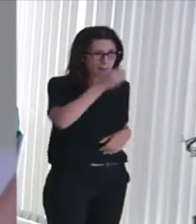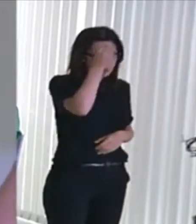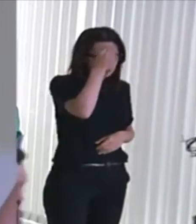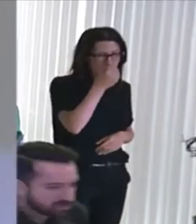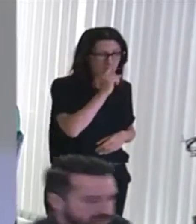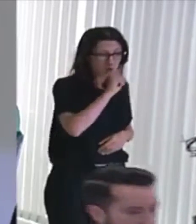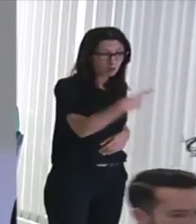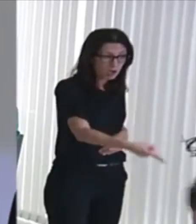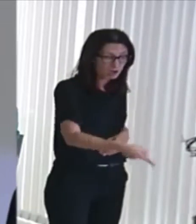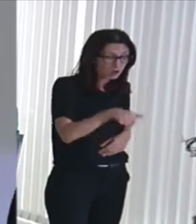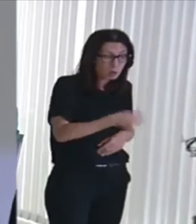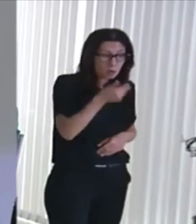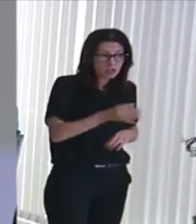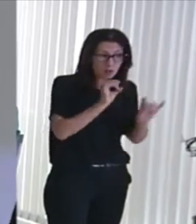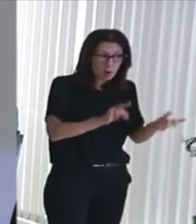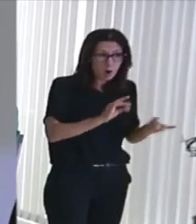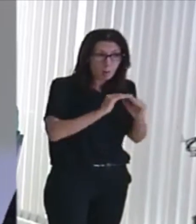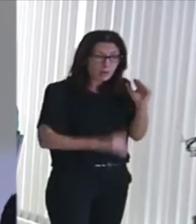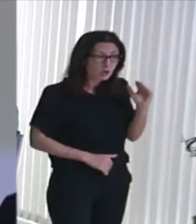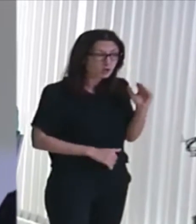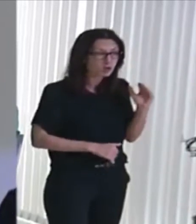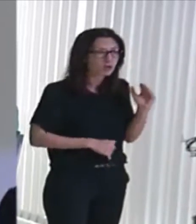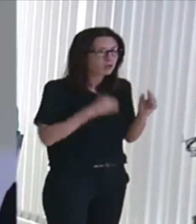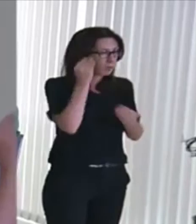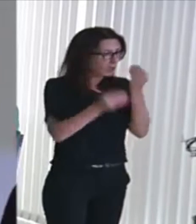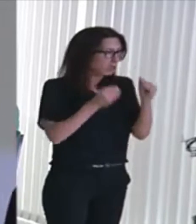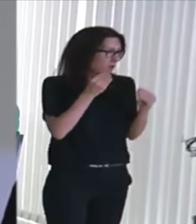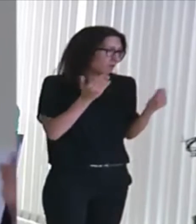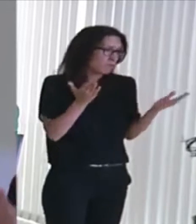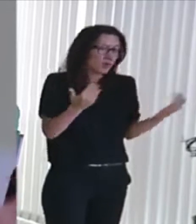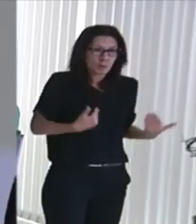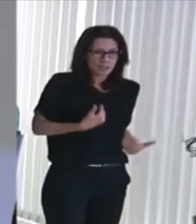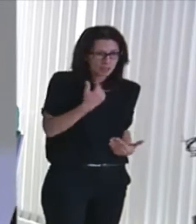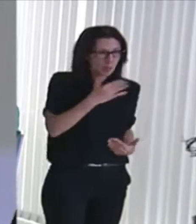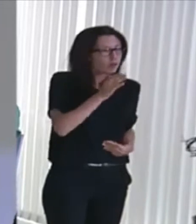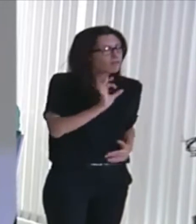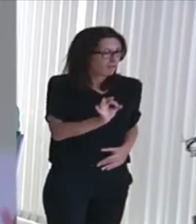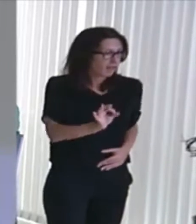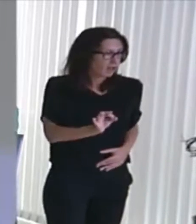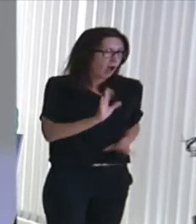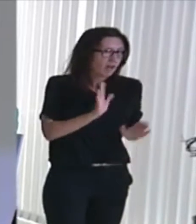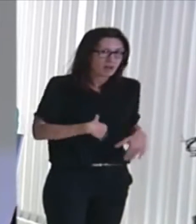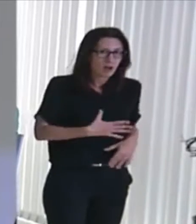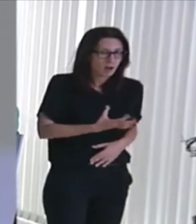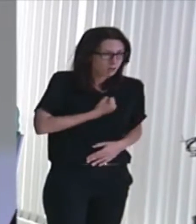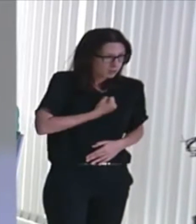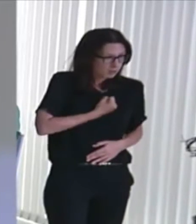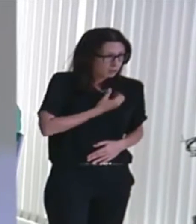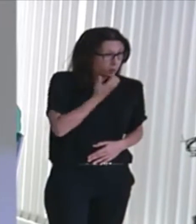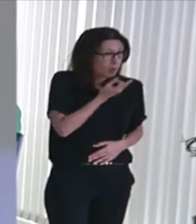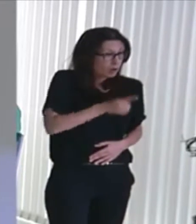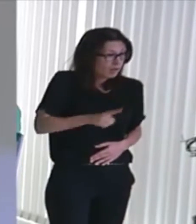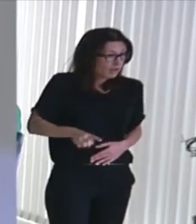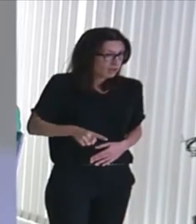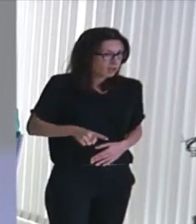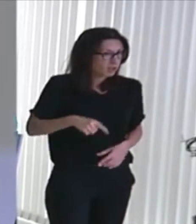tener importancia o no va a tener importancia? Y relativizar un poco, porque es un dolor, si no... Tú dices, una vez al mes,